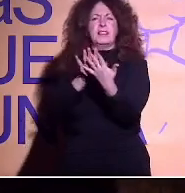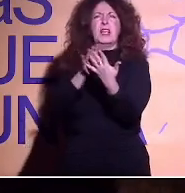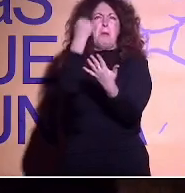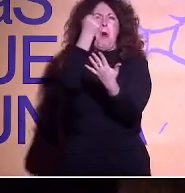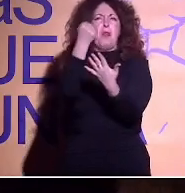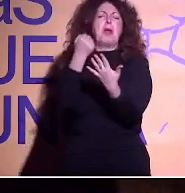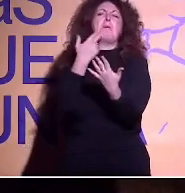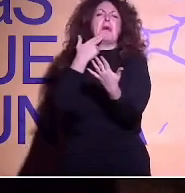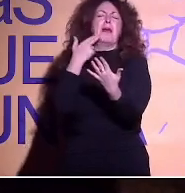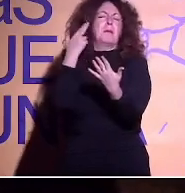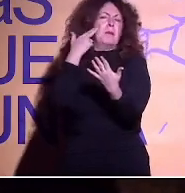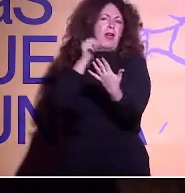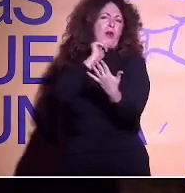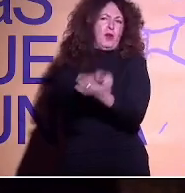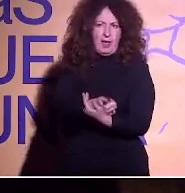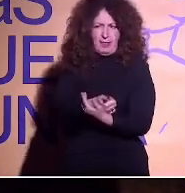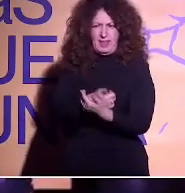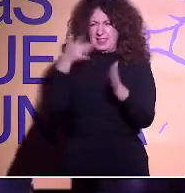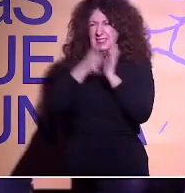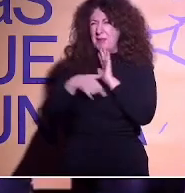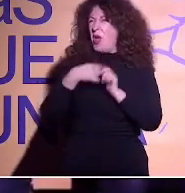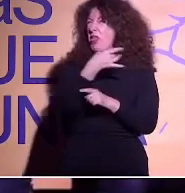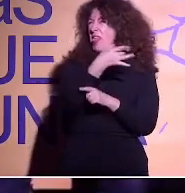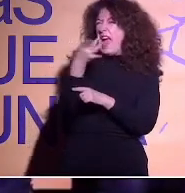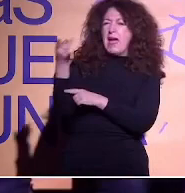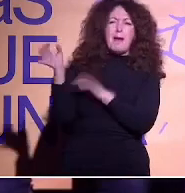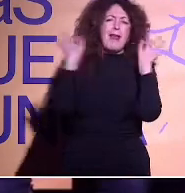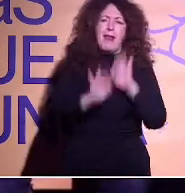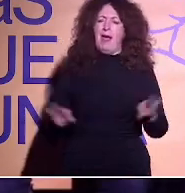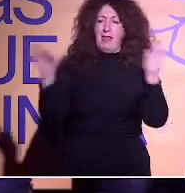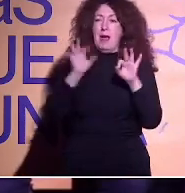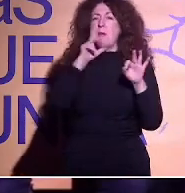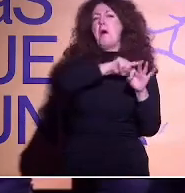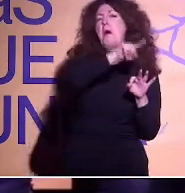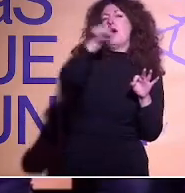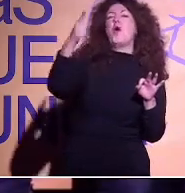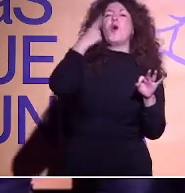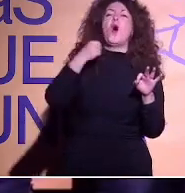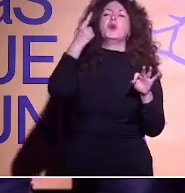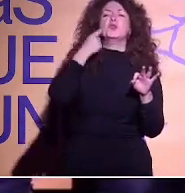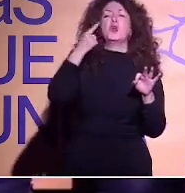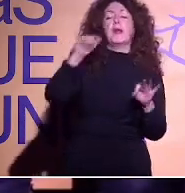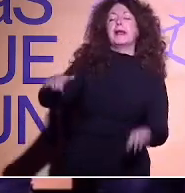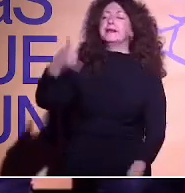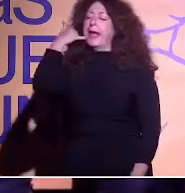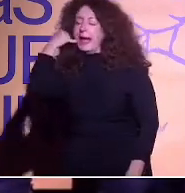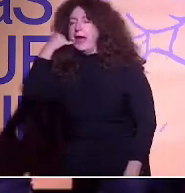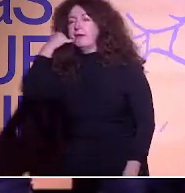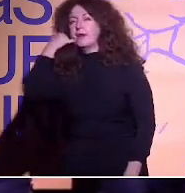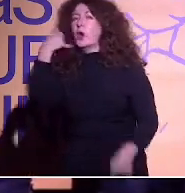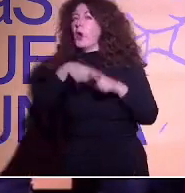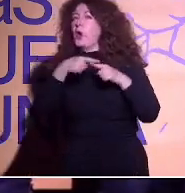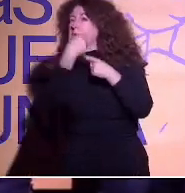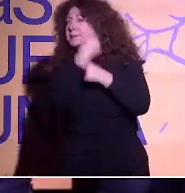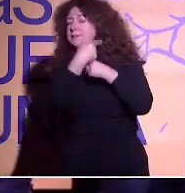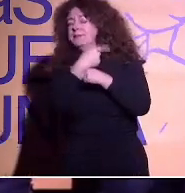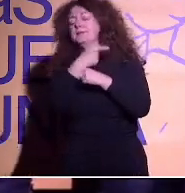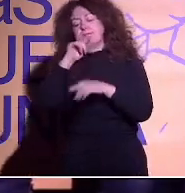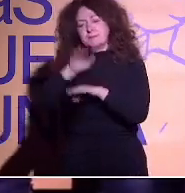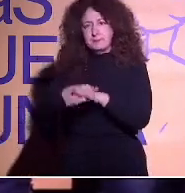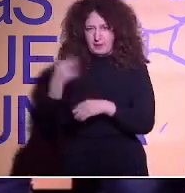al poder que no le deba nadie a todas aquellas que están acostumbradas a levantar el teléfono y que se cumplan sus